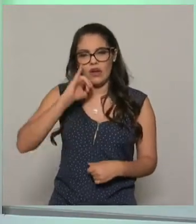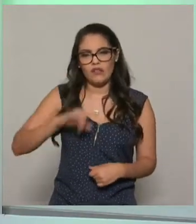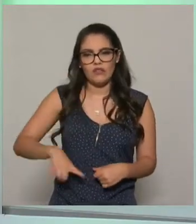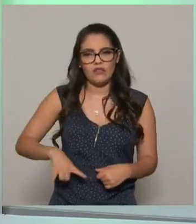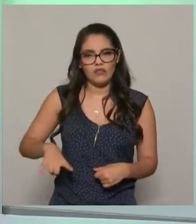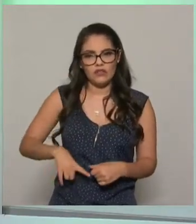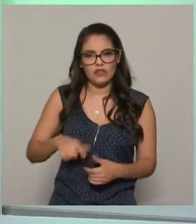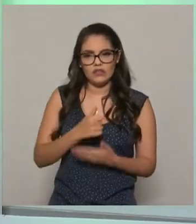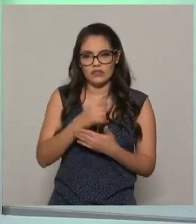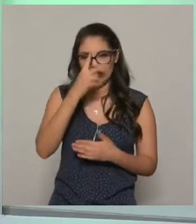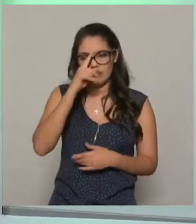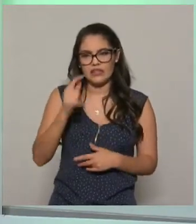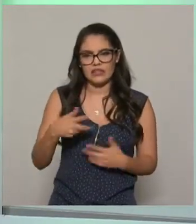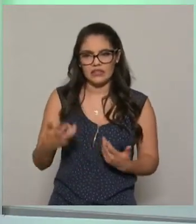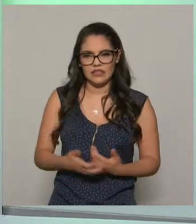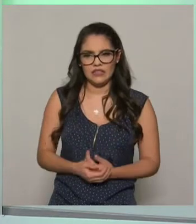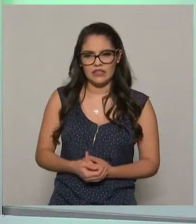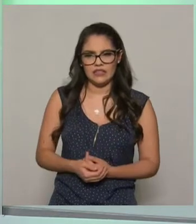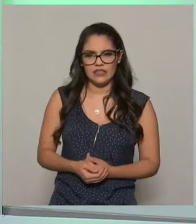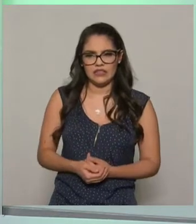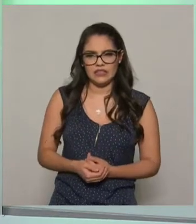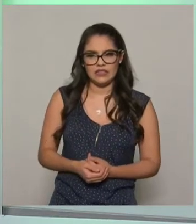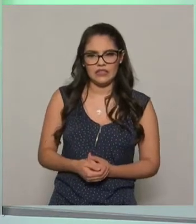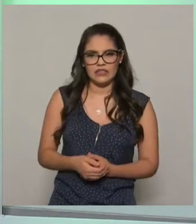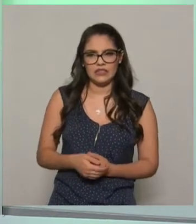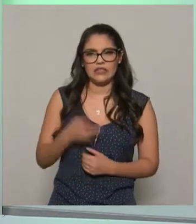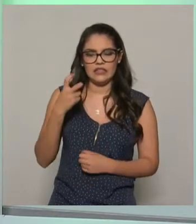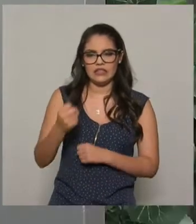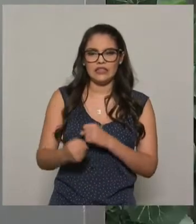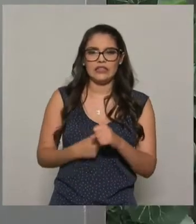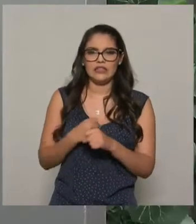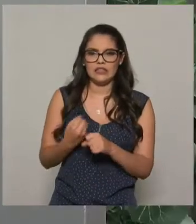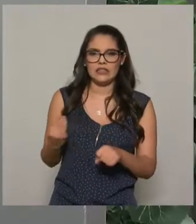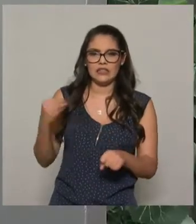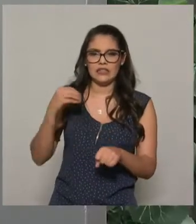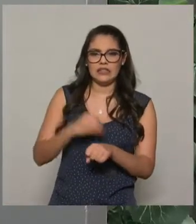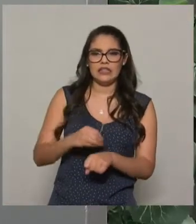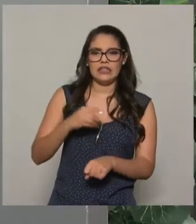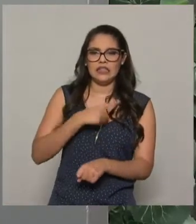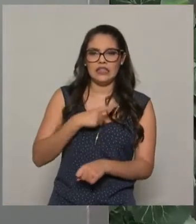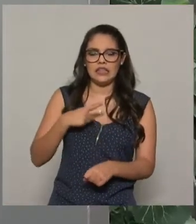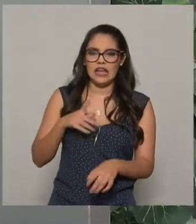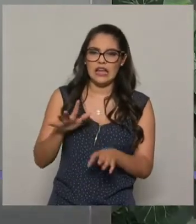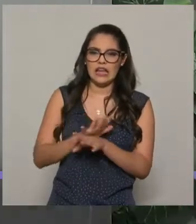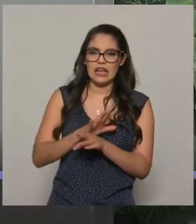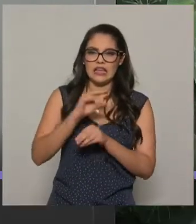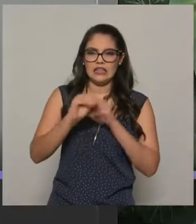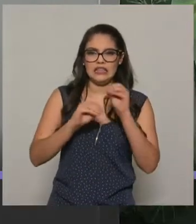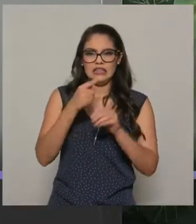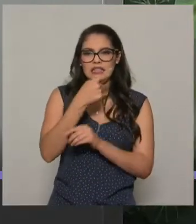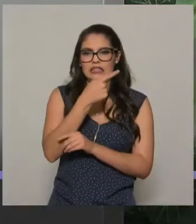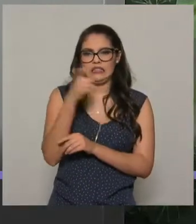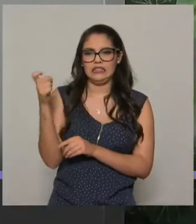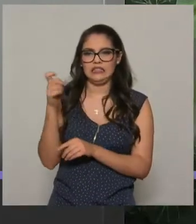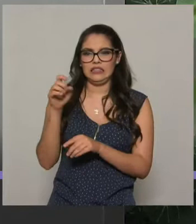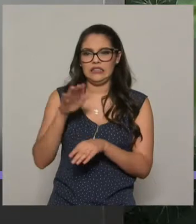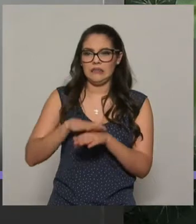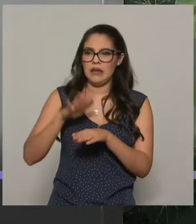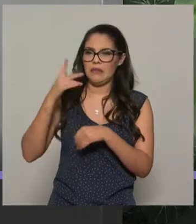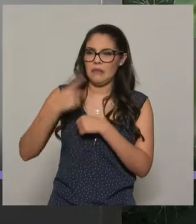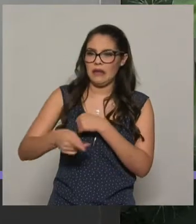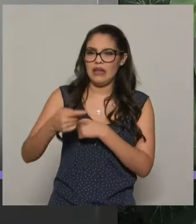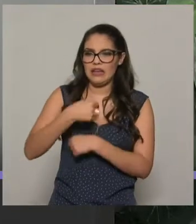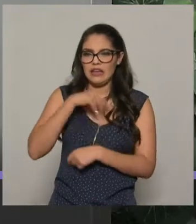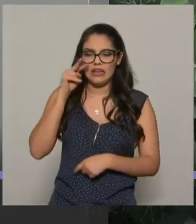Ciudad de México. El gobierno de la ciudad implementó este año un programa muy ambicioso: readecuar 100 intersecciones las más peligrosas que